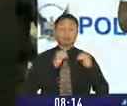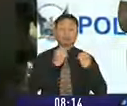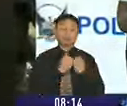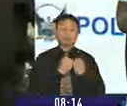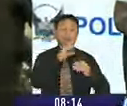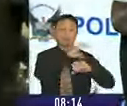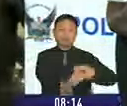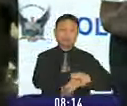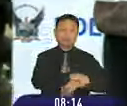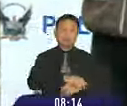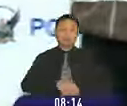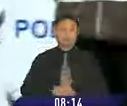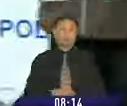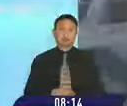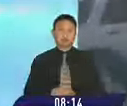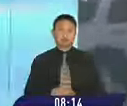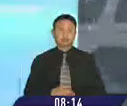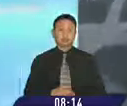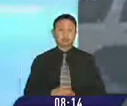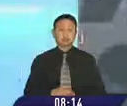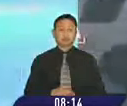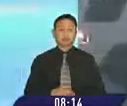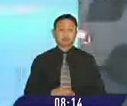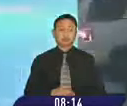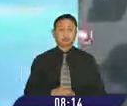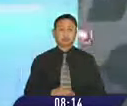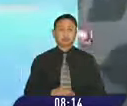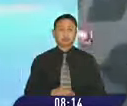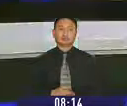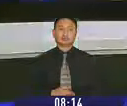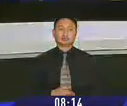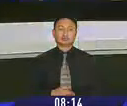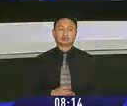desmanteladas. Informó Marilyn Jaramillo.